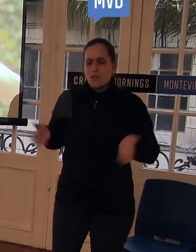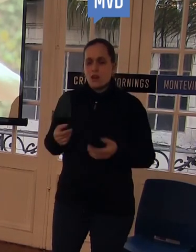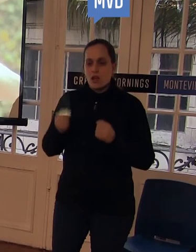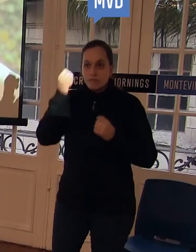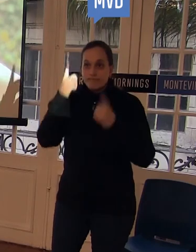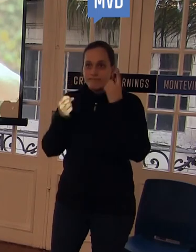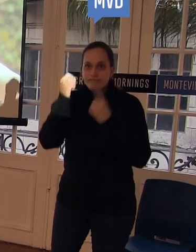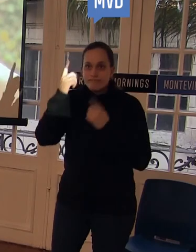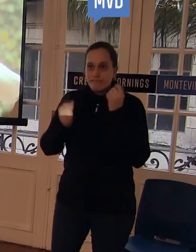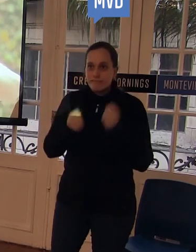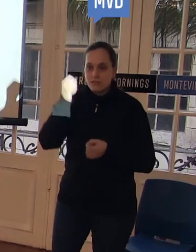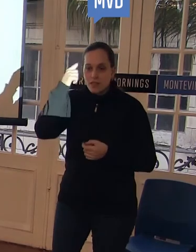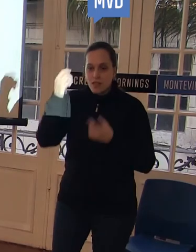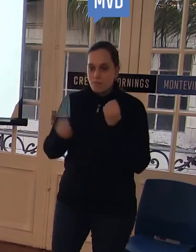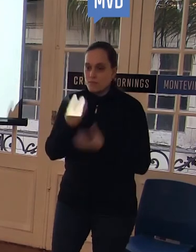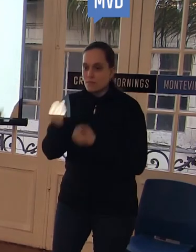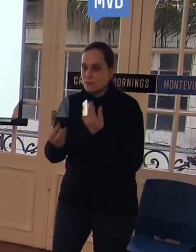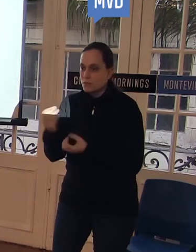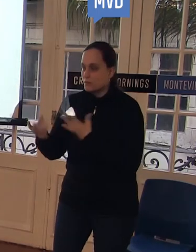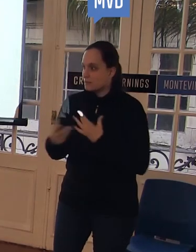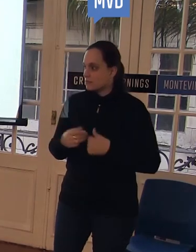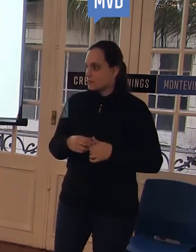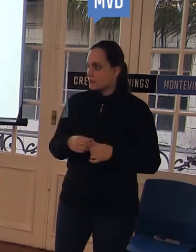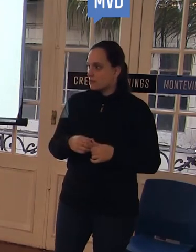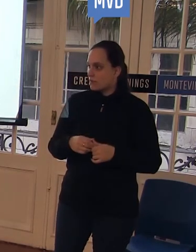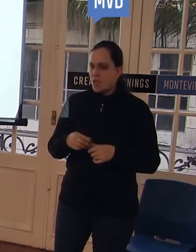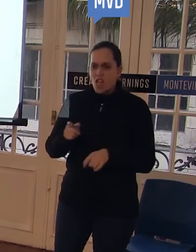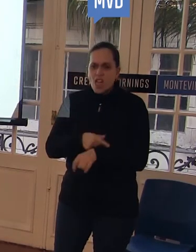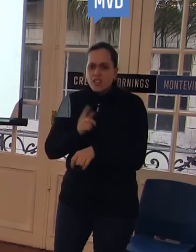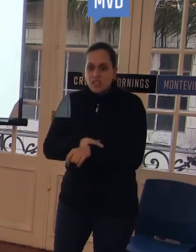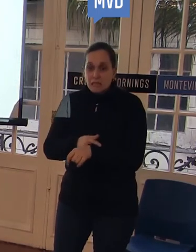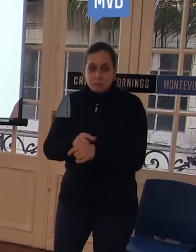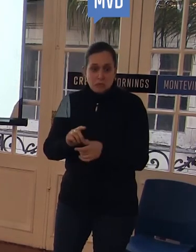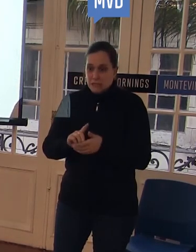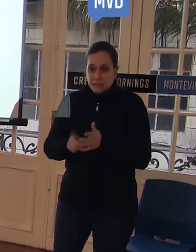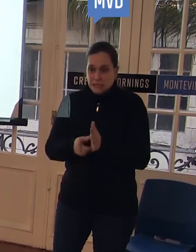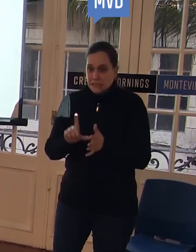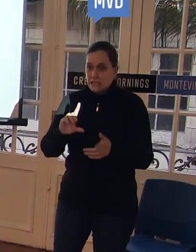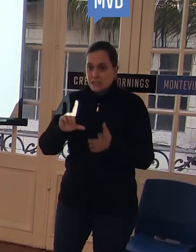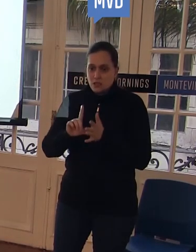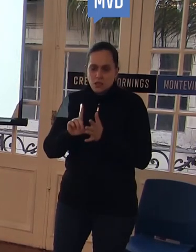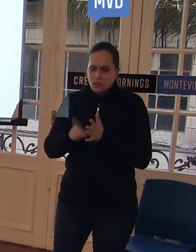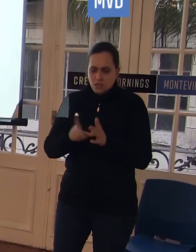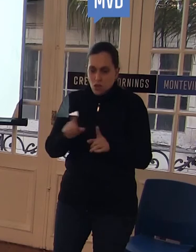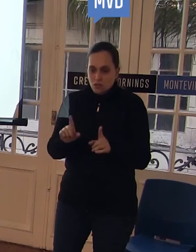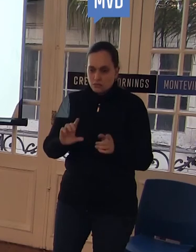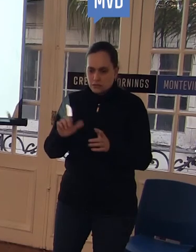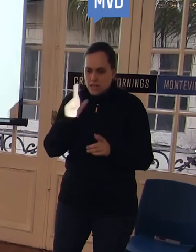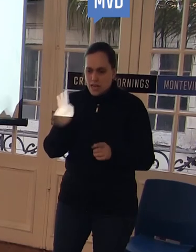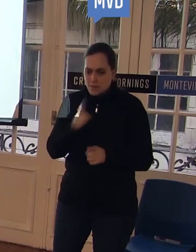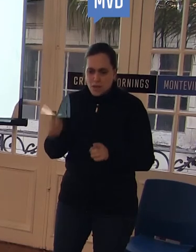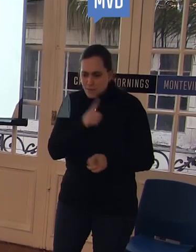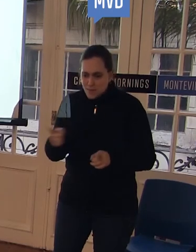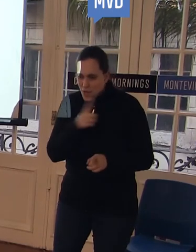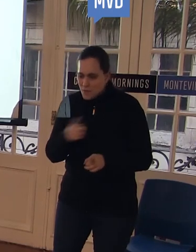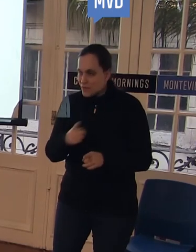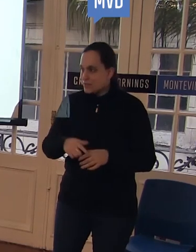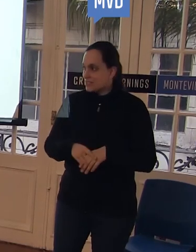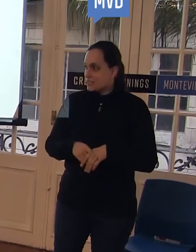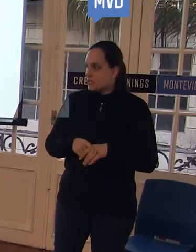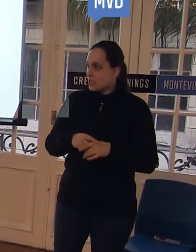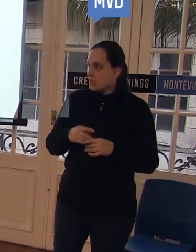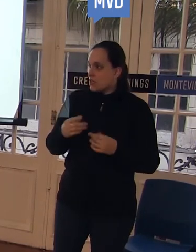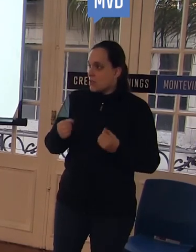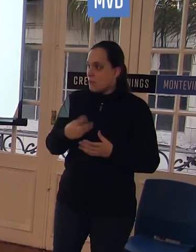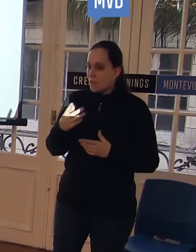creativo. Que no hubo mucho tiempo, como siempre, nunca hay tiempo, corran.